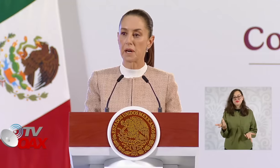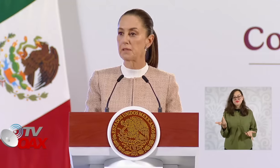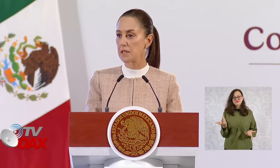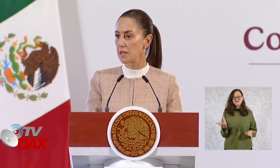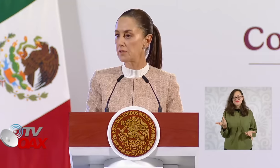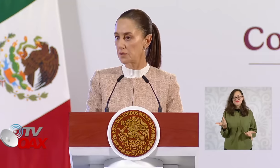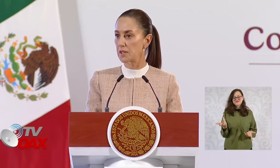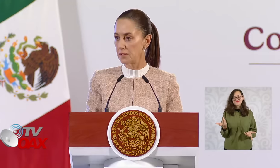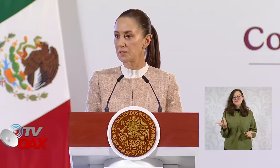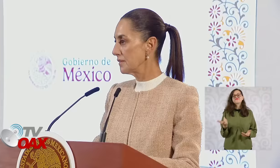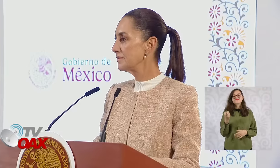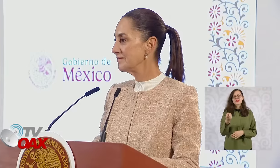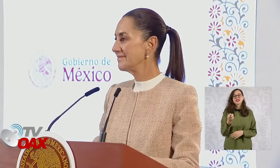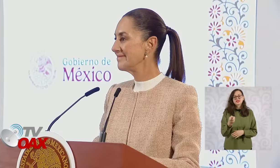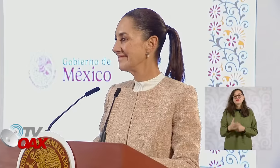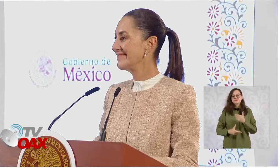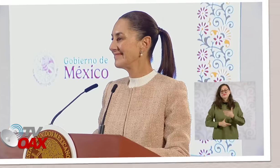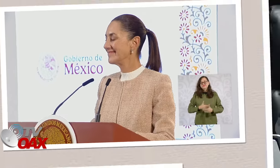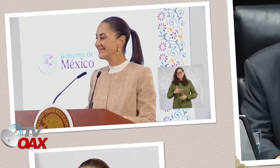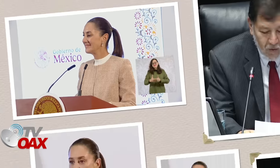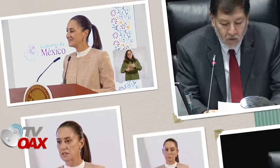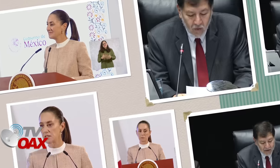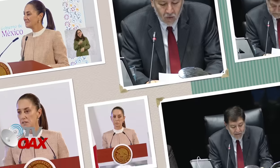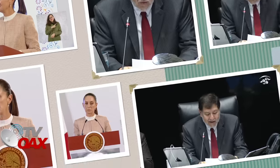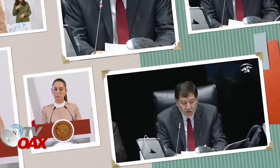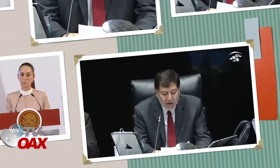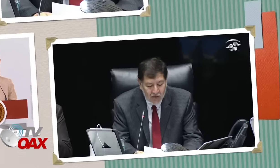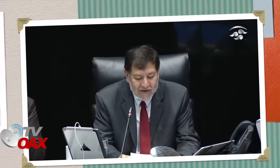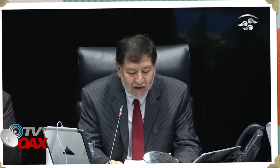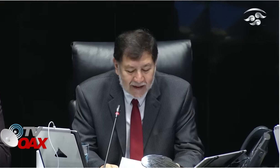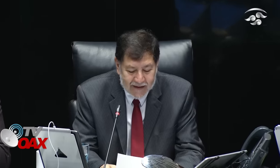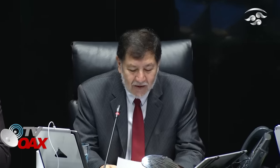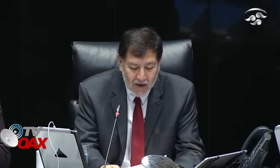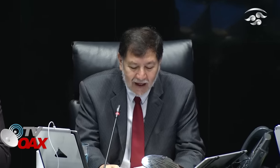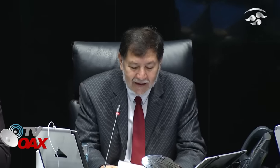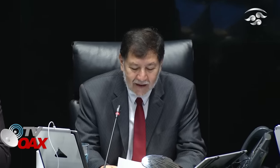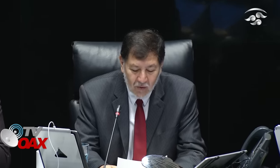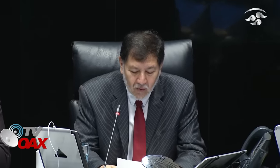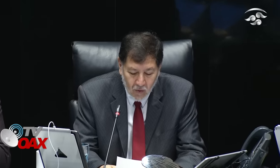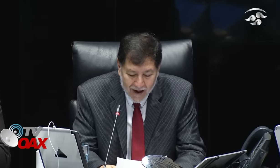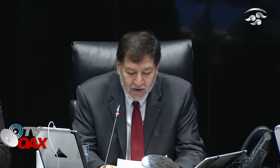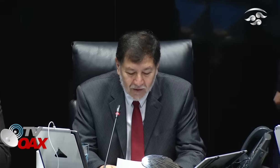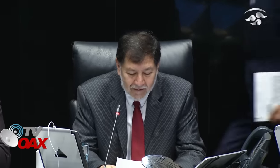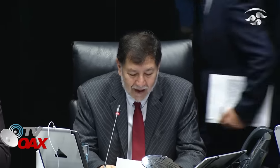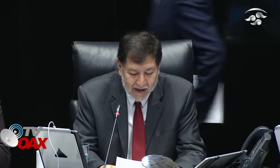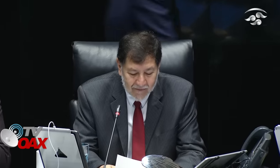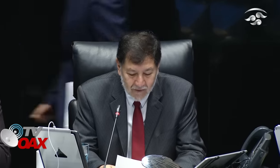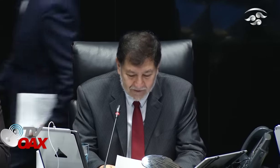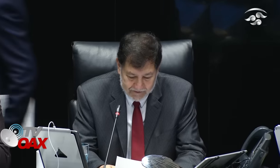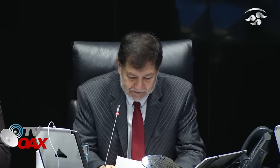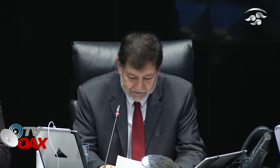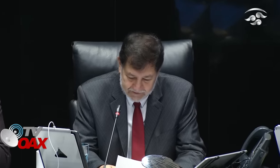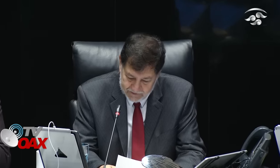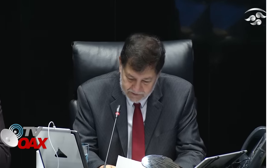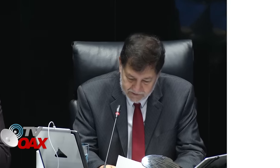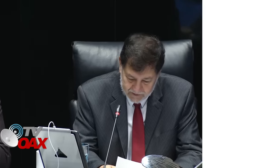pues para evitar estos casos. En cumplimiento de lo establecido en el artículo 4 del